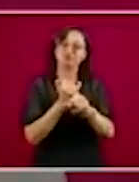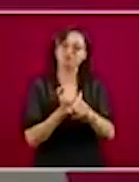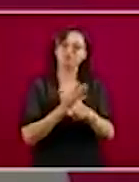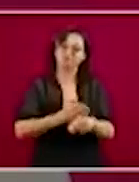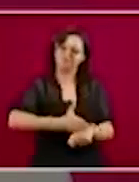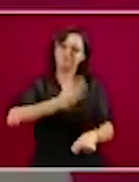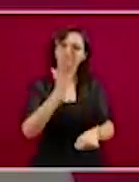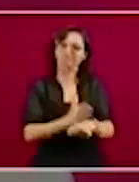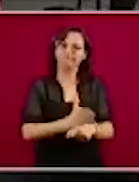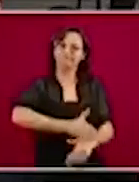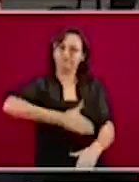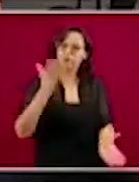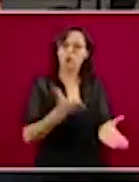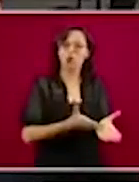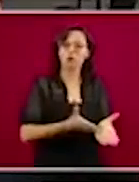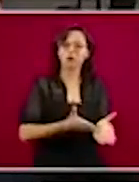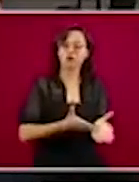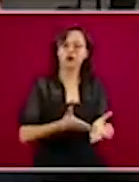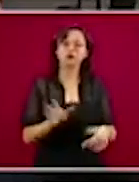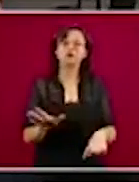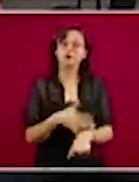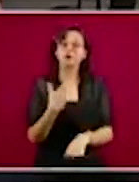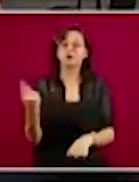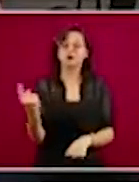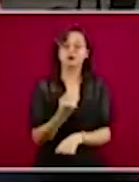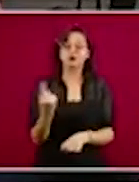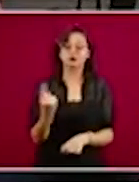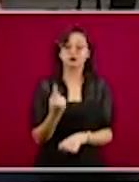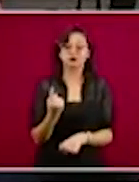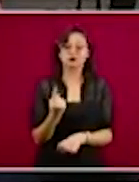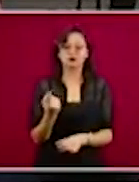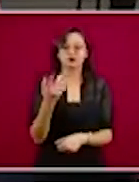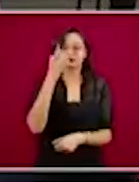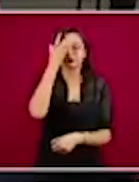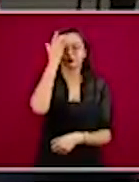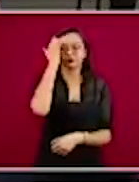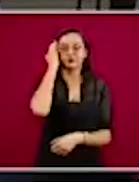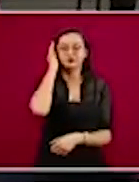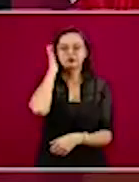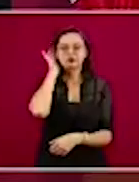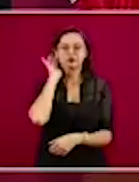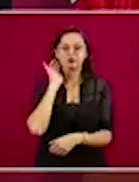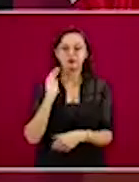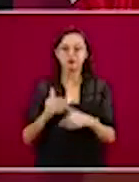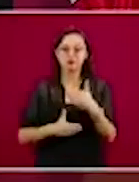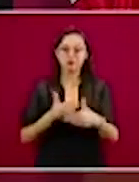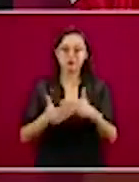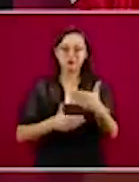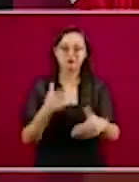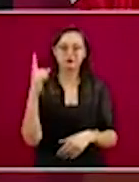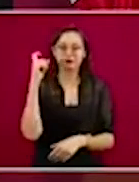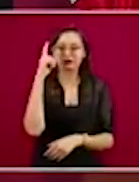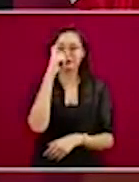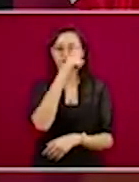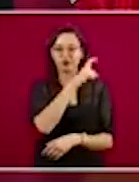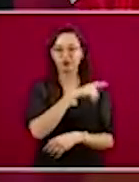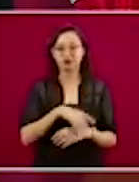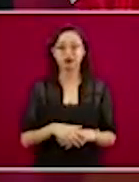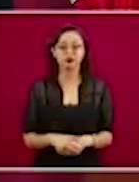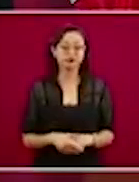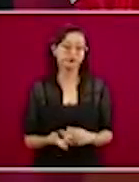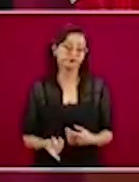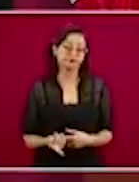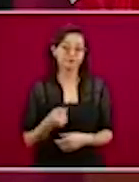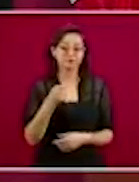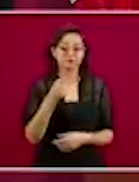transmisión del virus las medidas de protección sanitaria serán vigentes hasta el 17 de mayo en tanto que en las demarcaciones con una